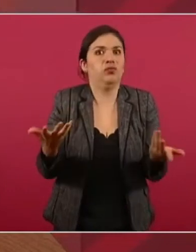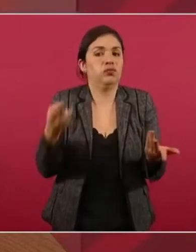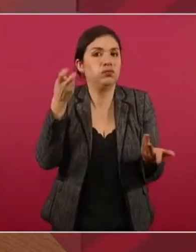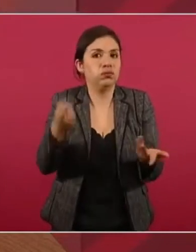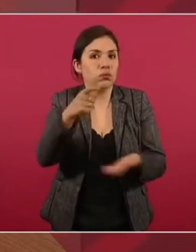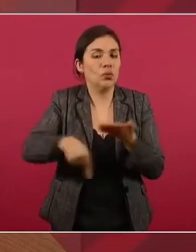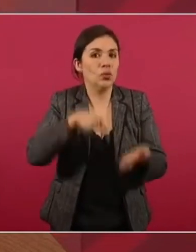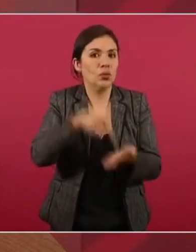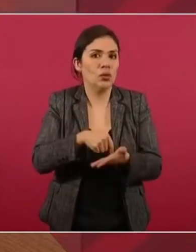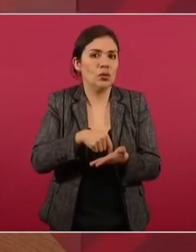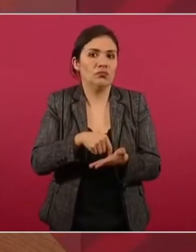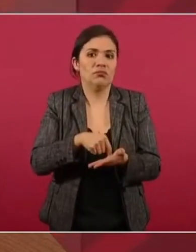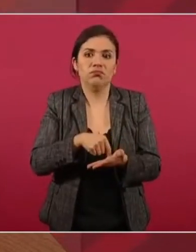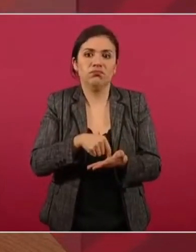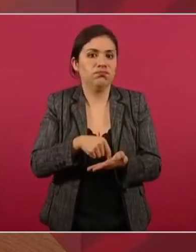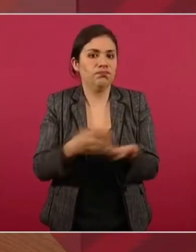era